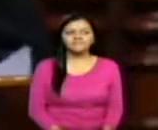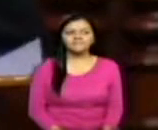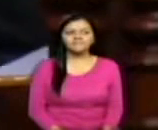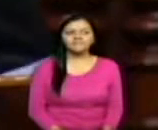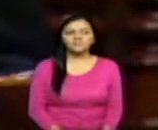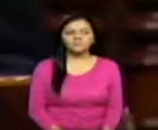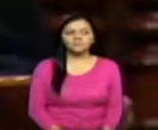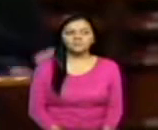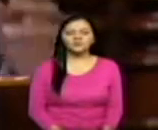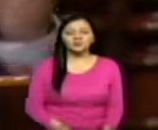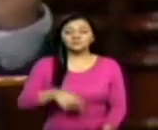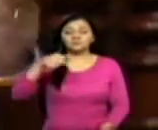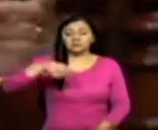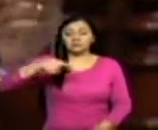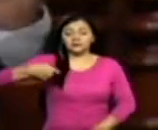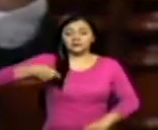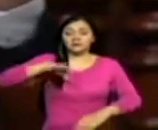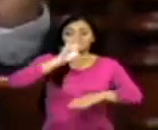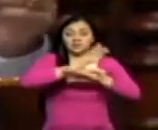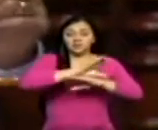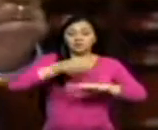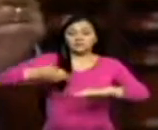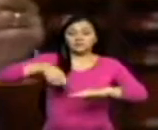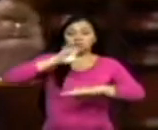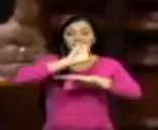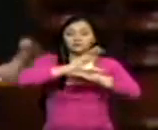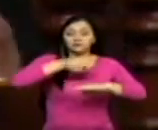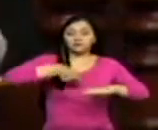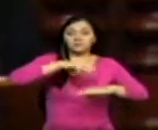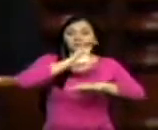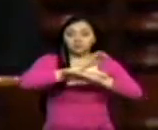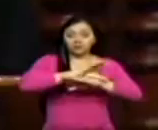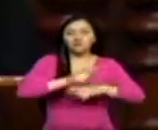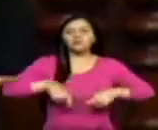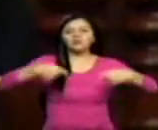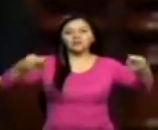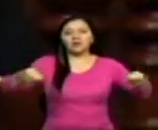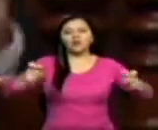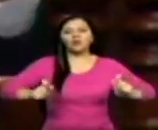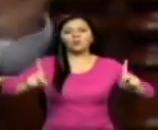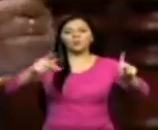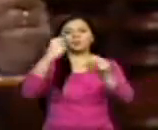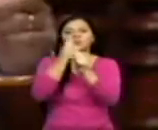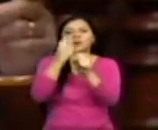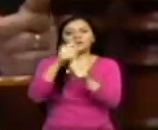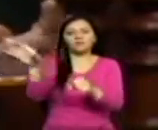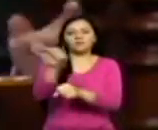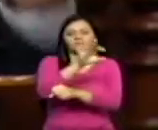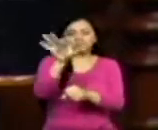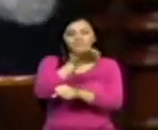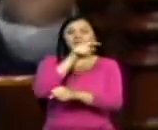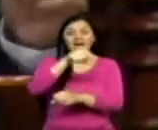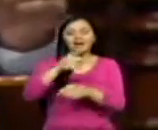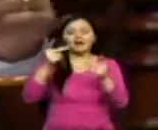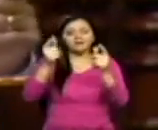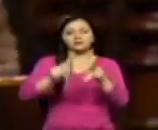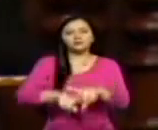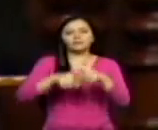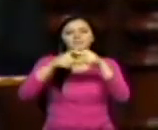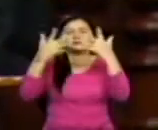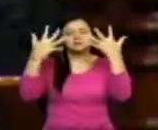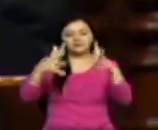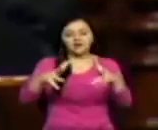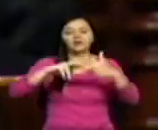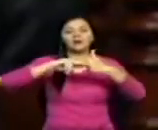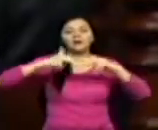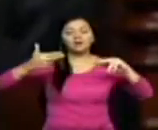Estas grandes inversiones generan trabajo. Todo está listo para empezar.